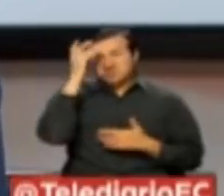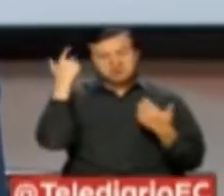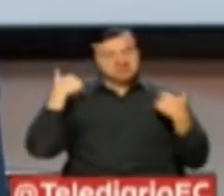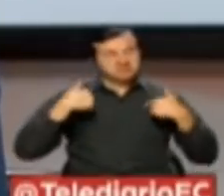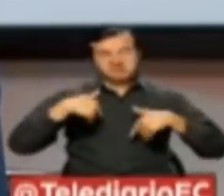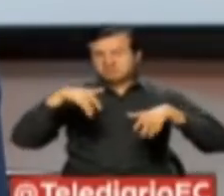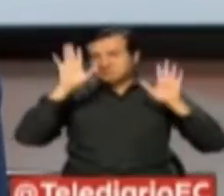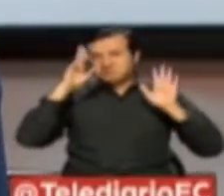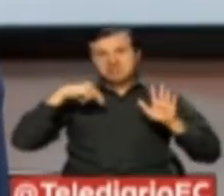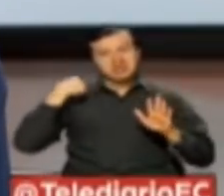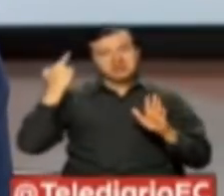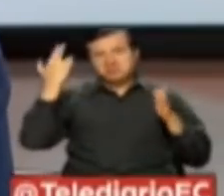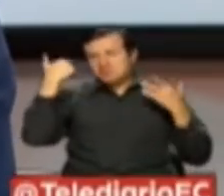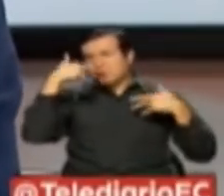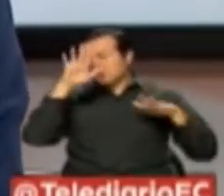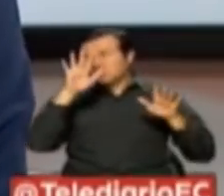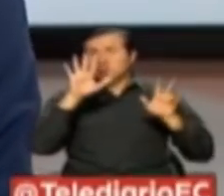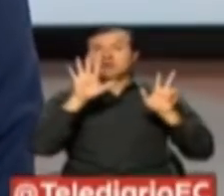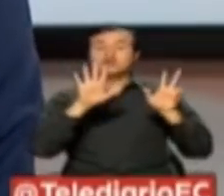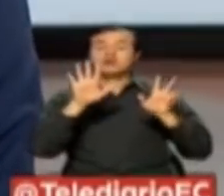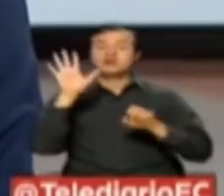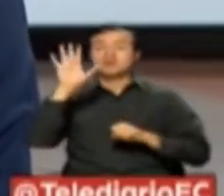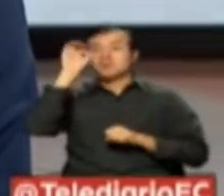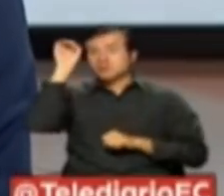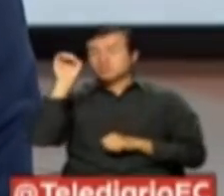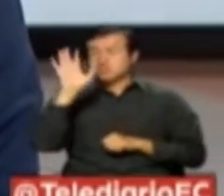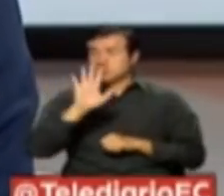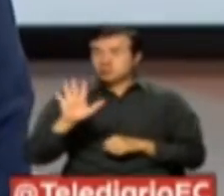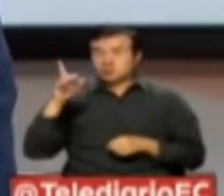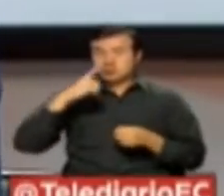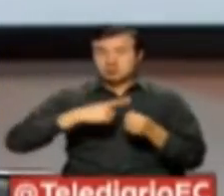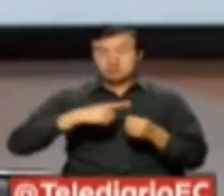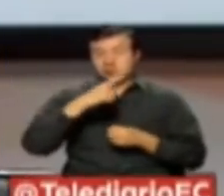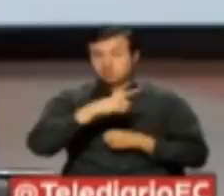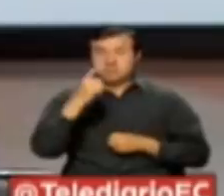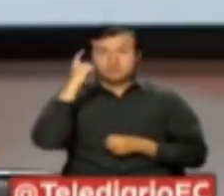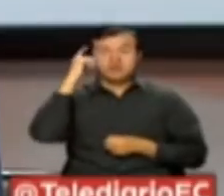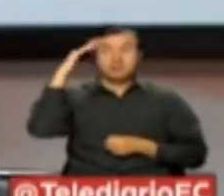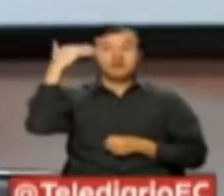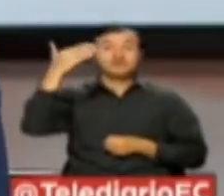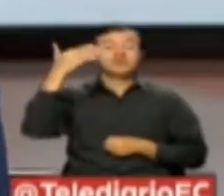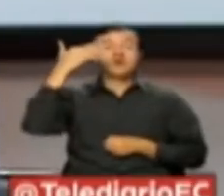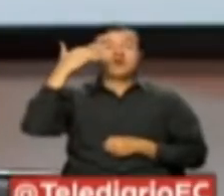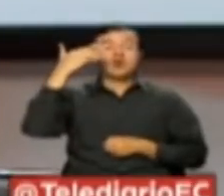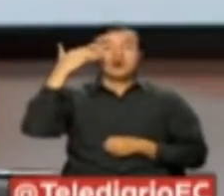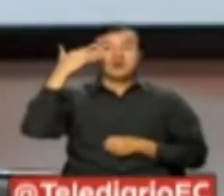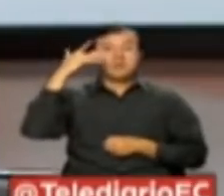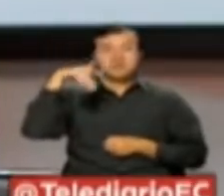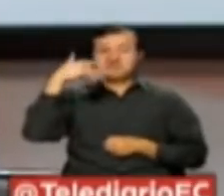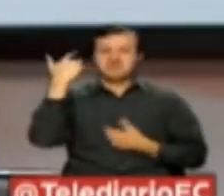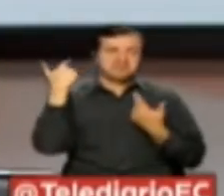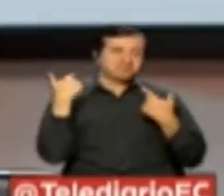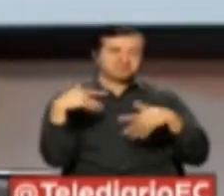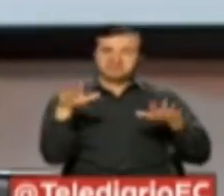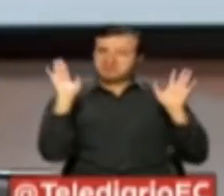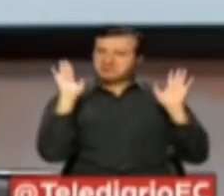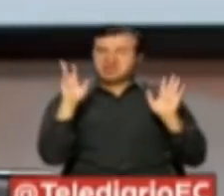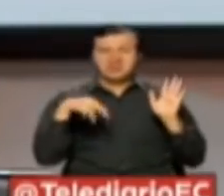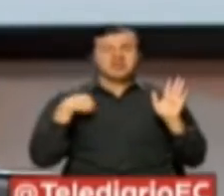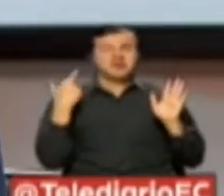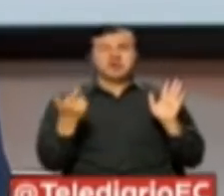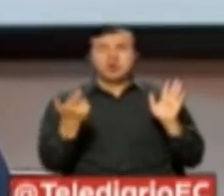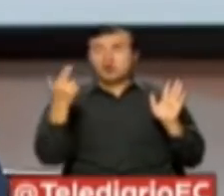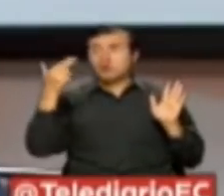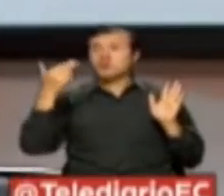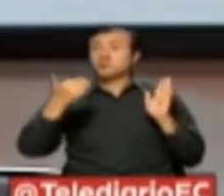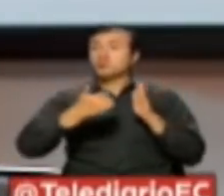la religión el 85 por ciento de los quiteños piensan que el próximo alcalde no perdón no le importa la religión que